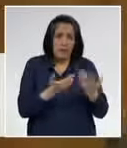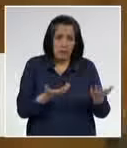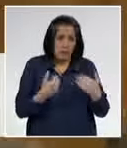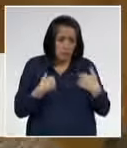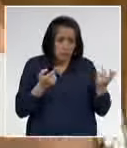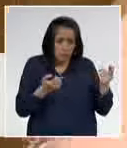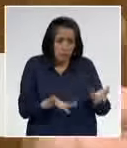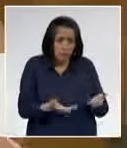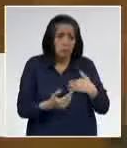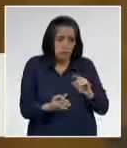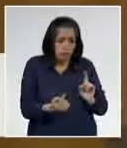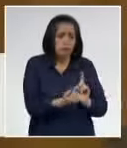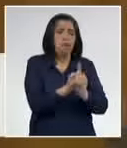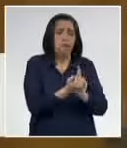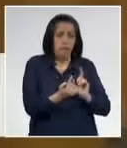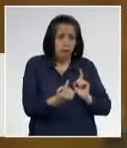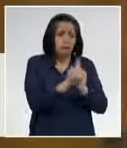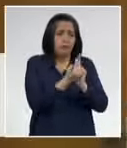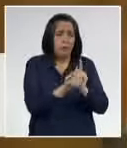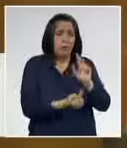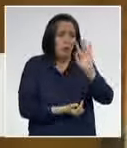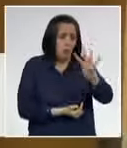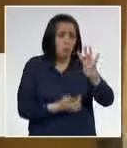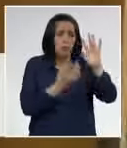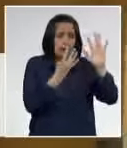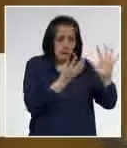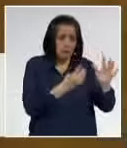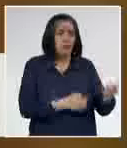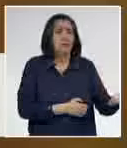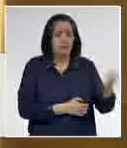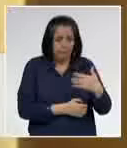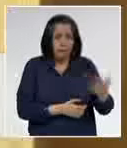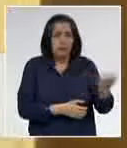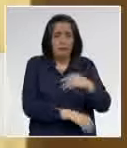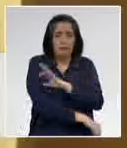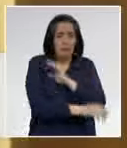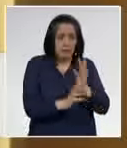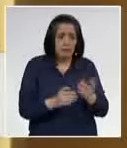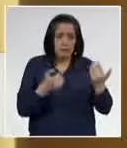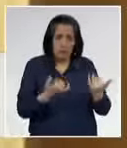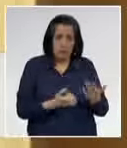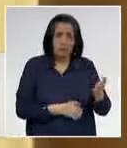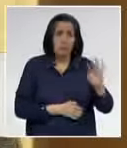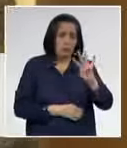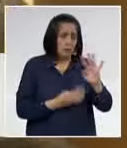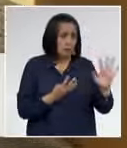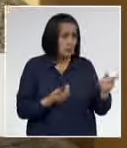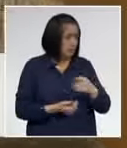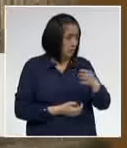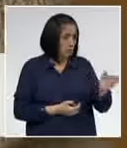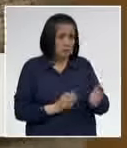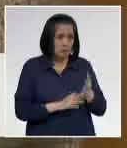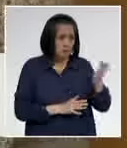en el Perú. He afrontado 49 citaciones fiscales con la de hoy. 49. Ninguno de ustedes ha ido